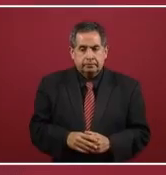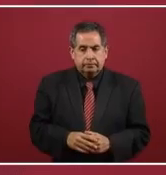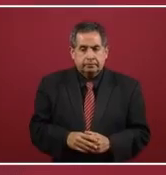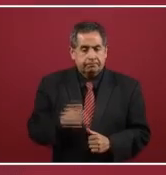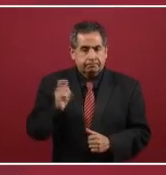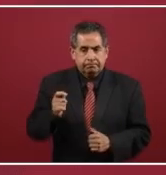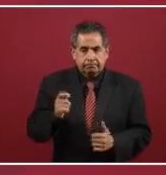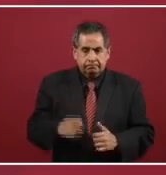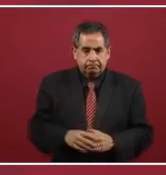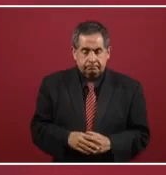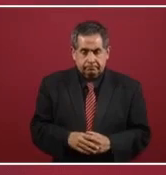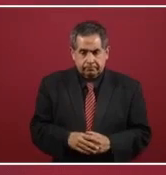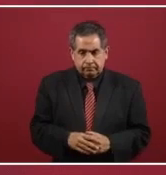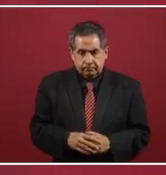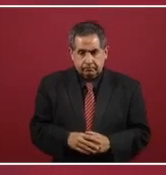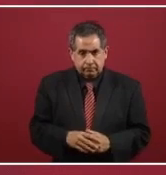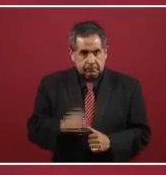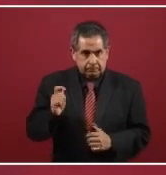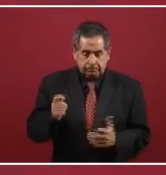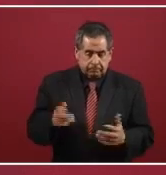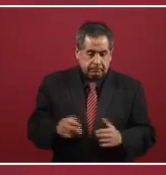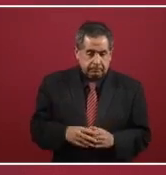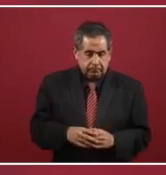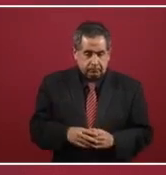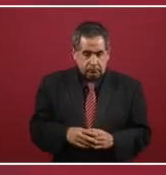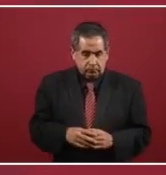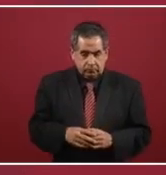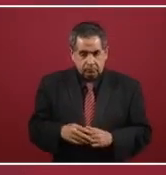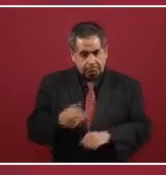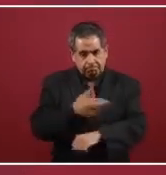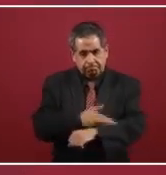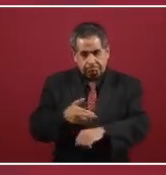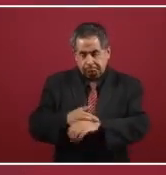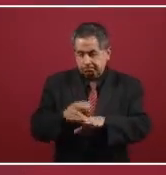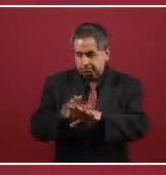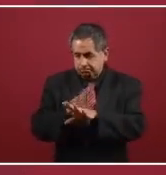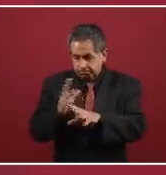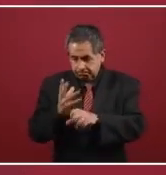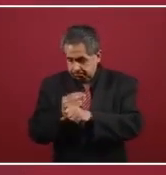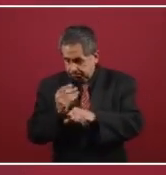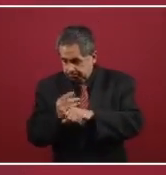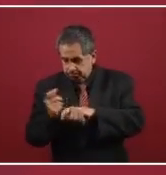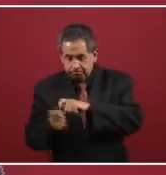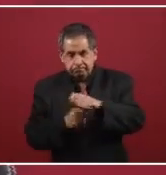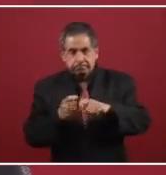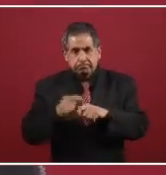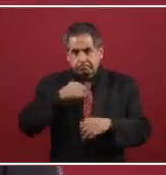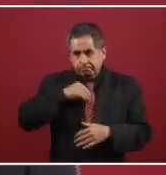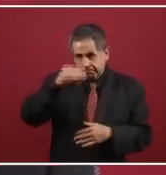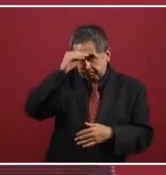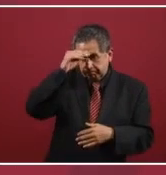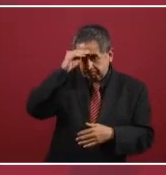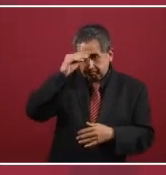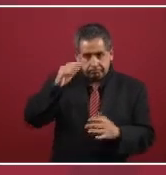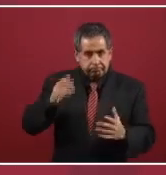que se haga el recuento, se analice